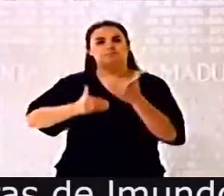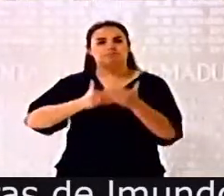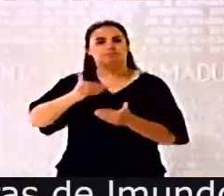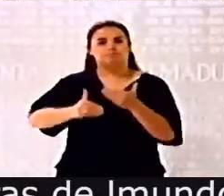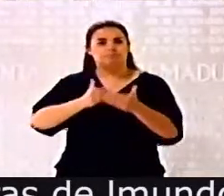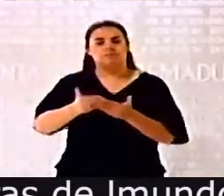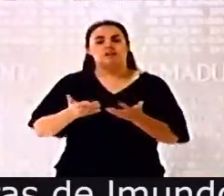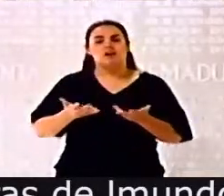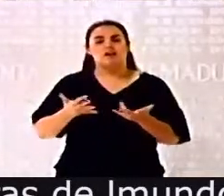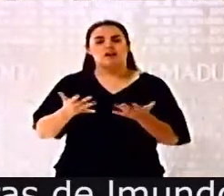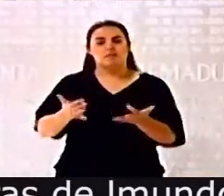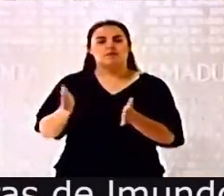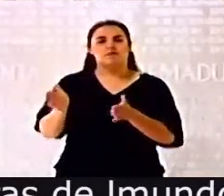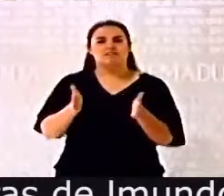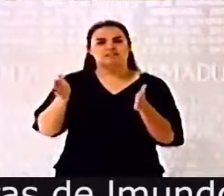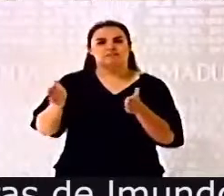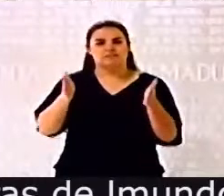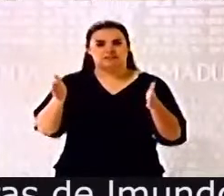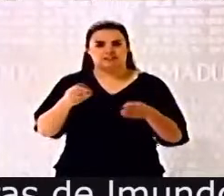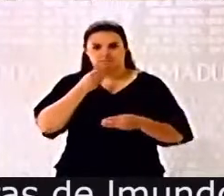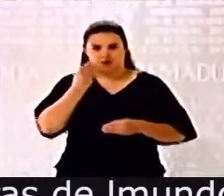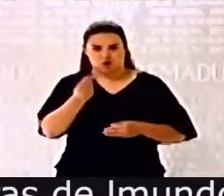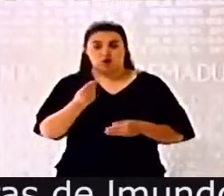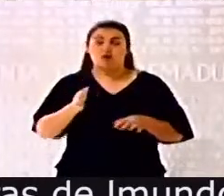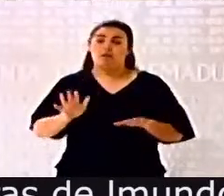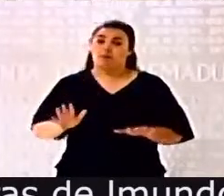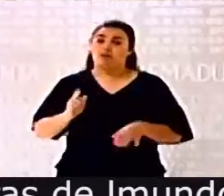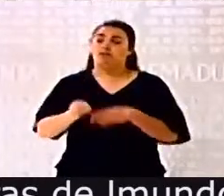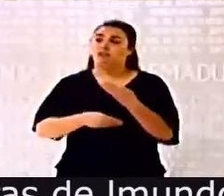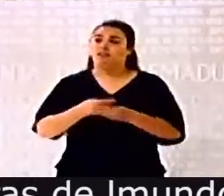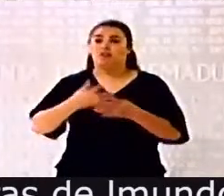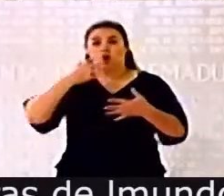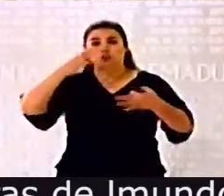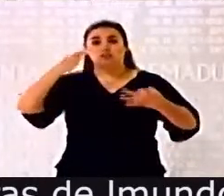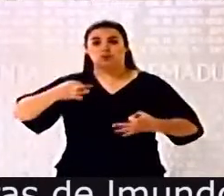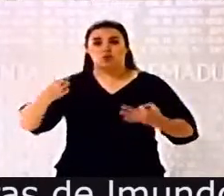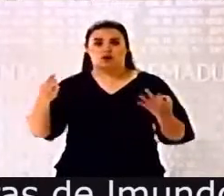rápido en la fase de desescalada. Pero tenemos que hacerlo de una forma segura.